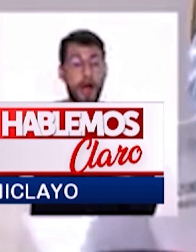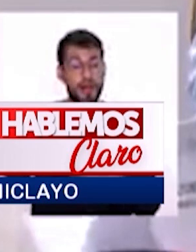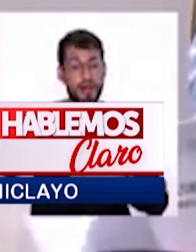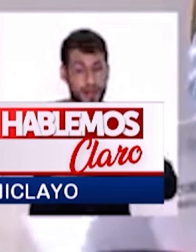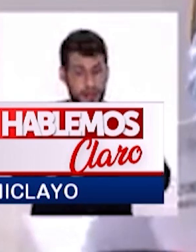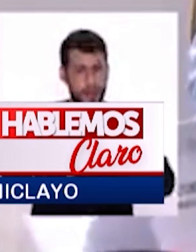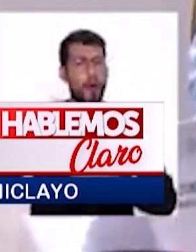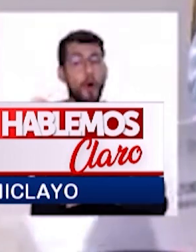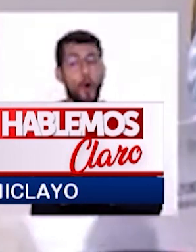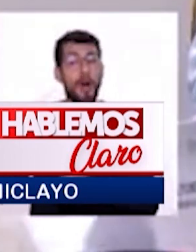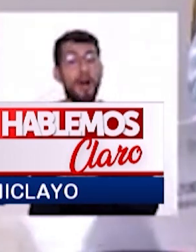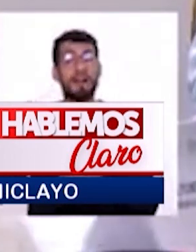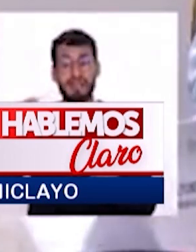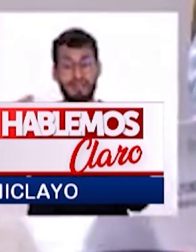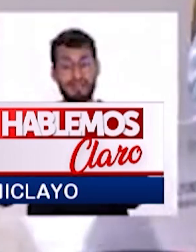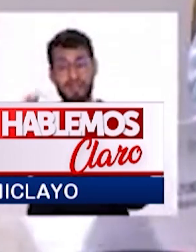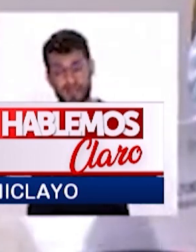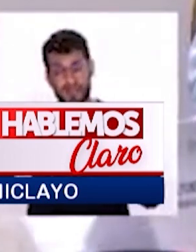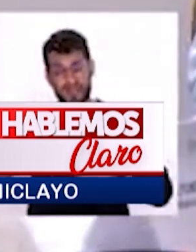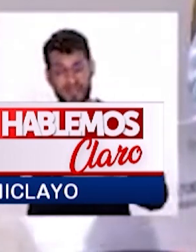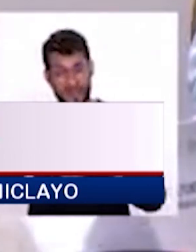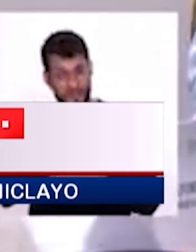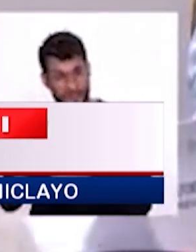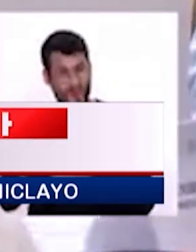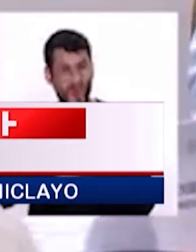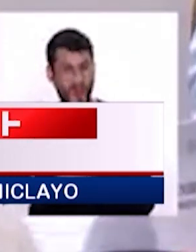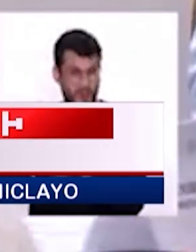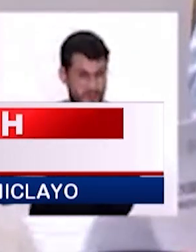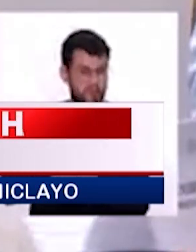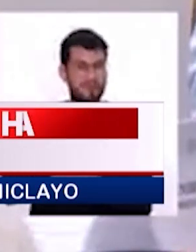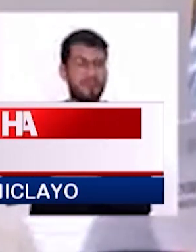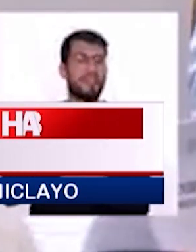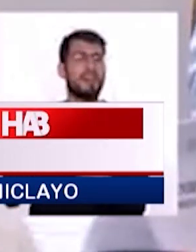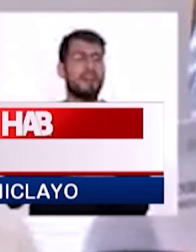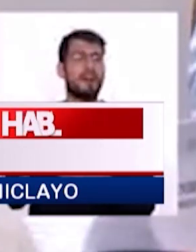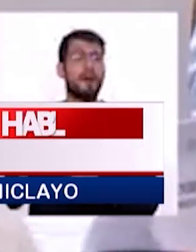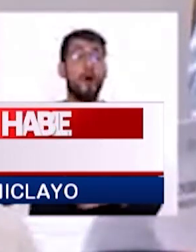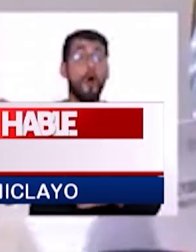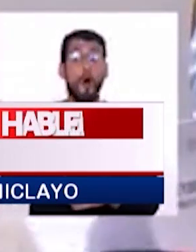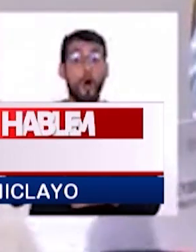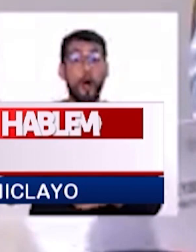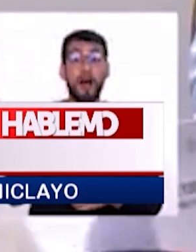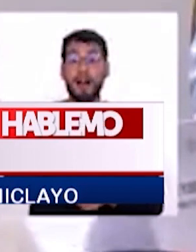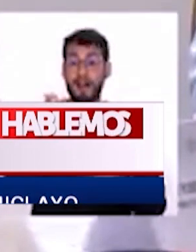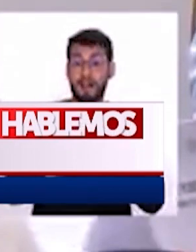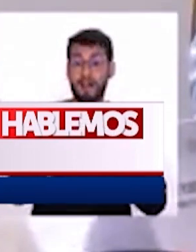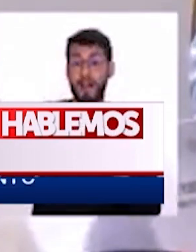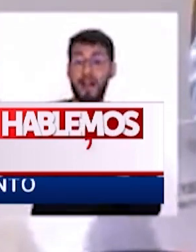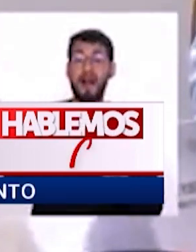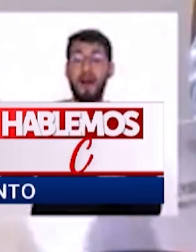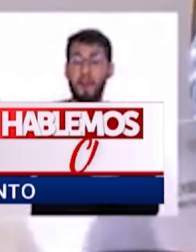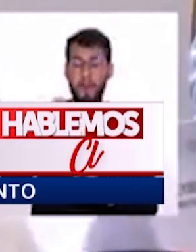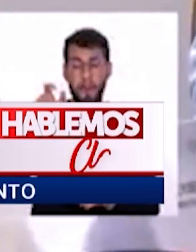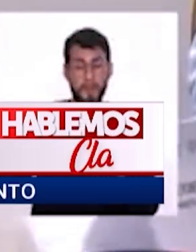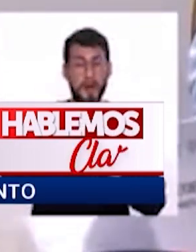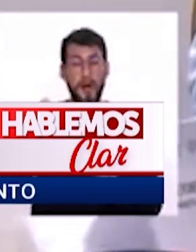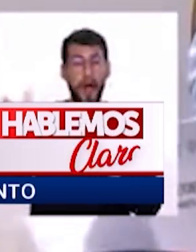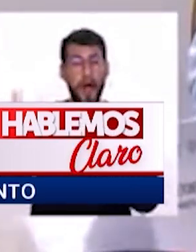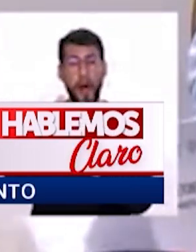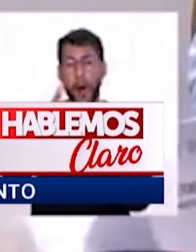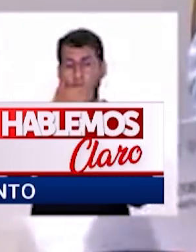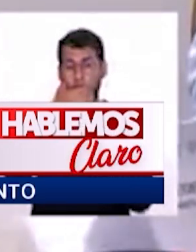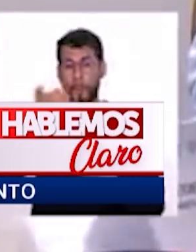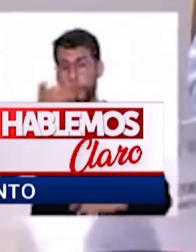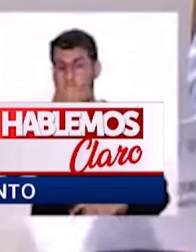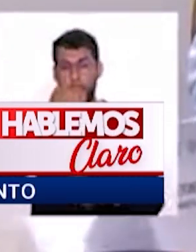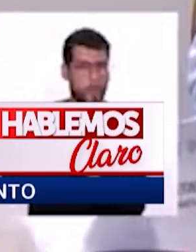ha señalado una modificación, le ha dado una sugerencia de la modificación del Código Procesal Penal y la